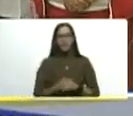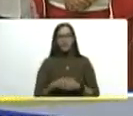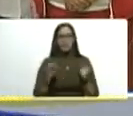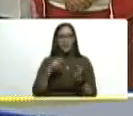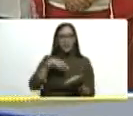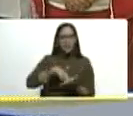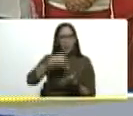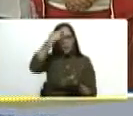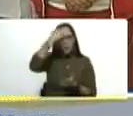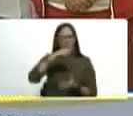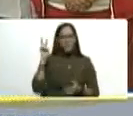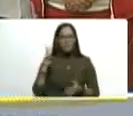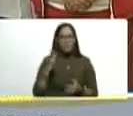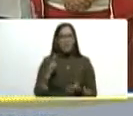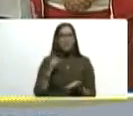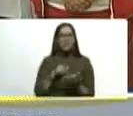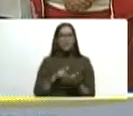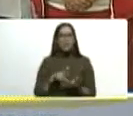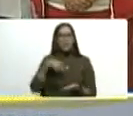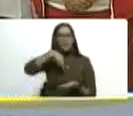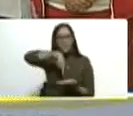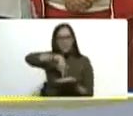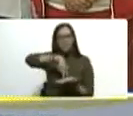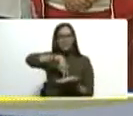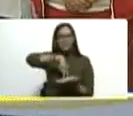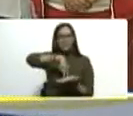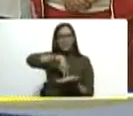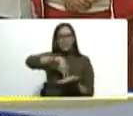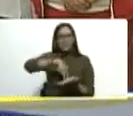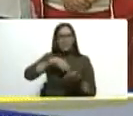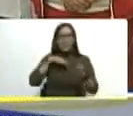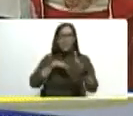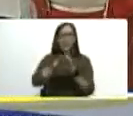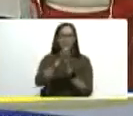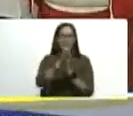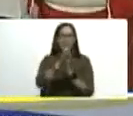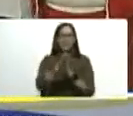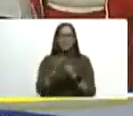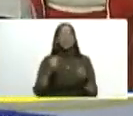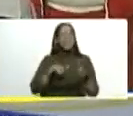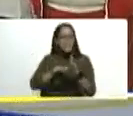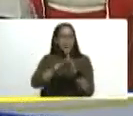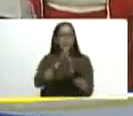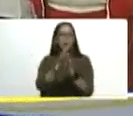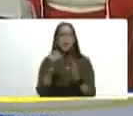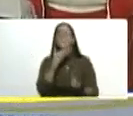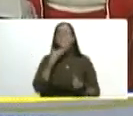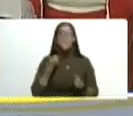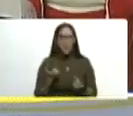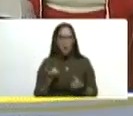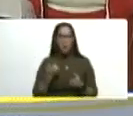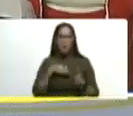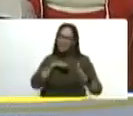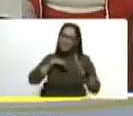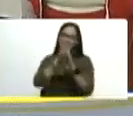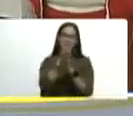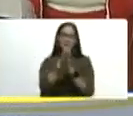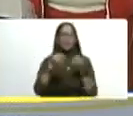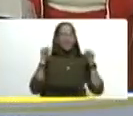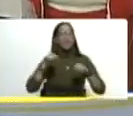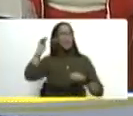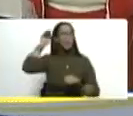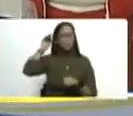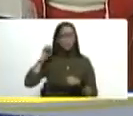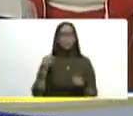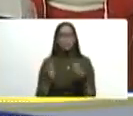de Venezuela, porque aquí estamos de pie y salimos adelante. Y vamos a salir mejor hacia adelante en este futuro que